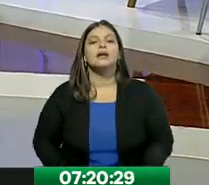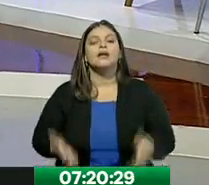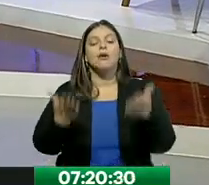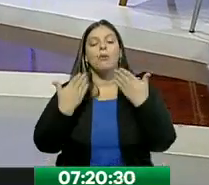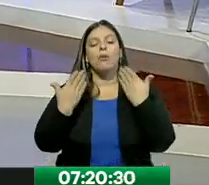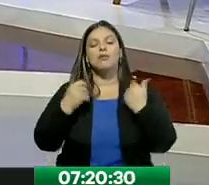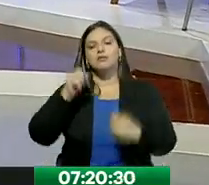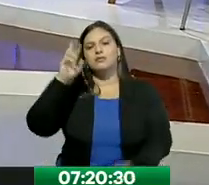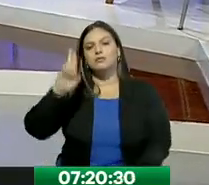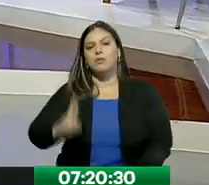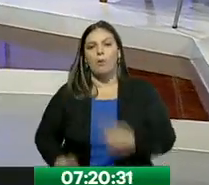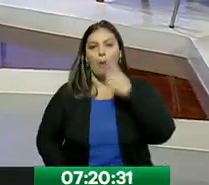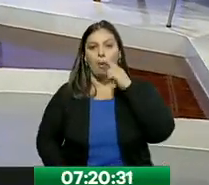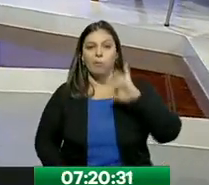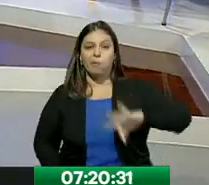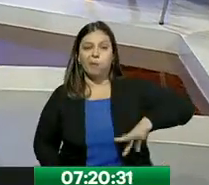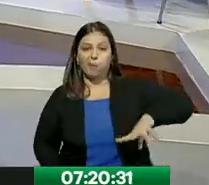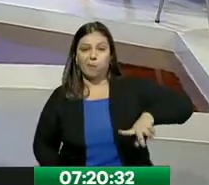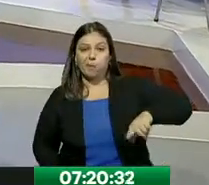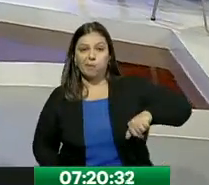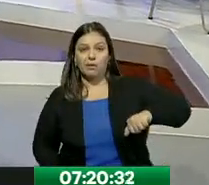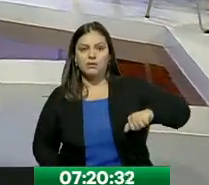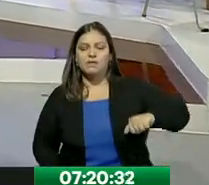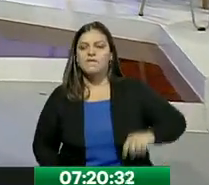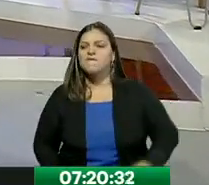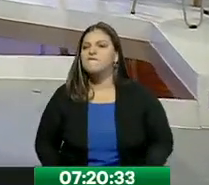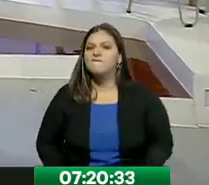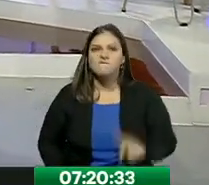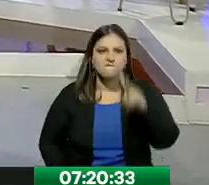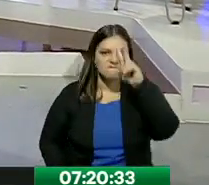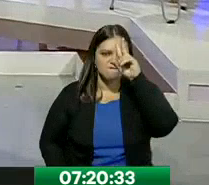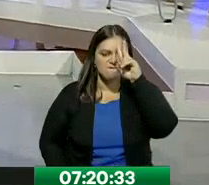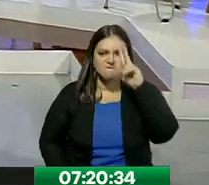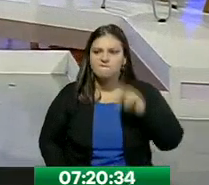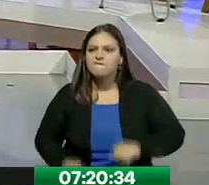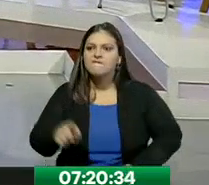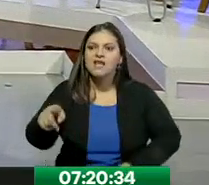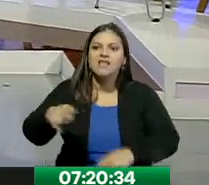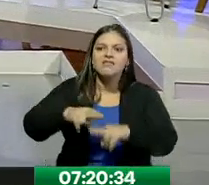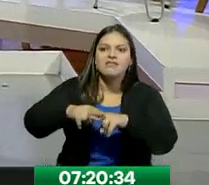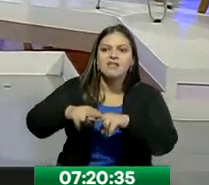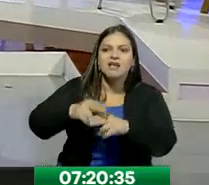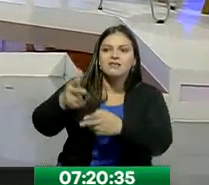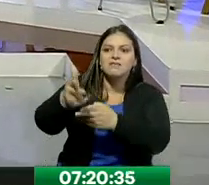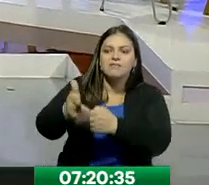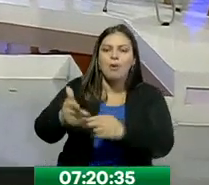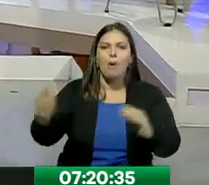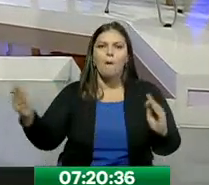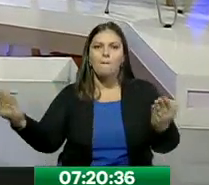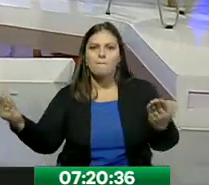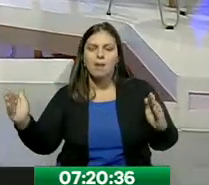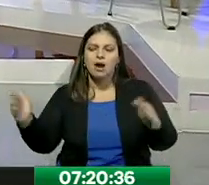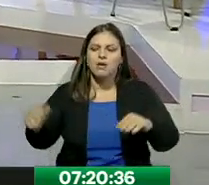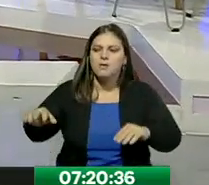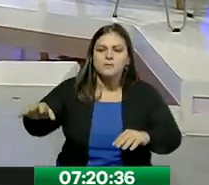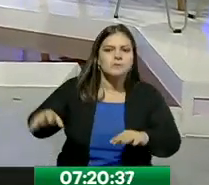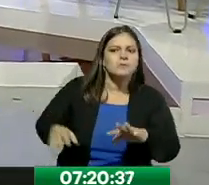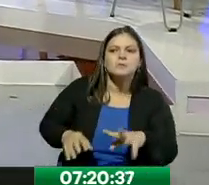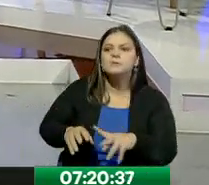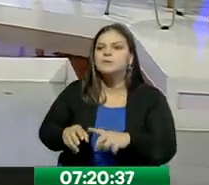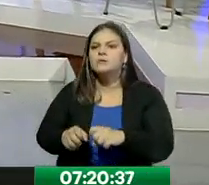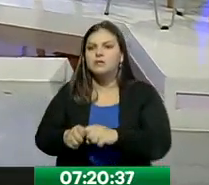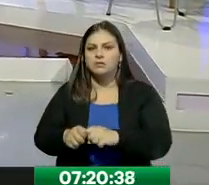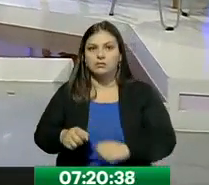supuesto delincuente que intentó robar los accesorios de un taxi. Escúchese bien, el sospechoso traía entre